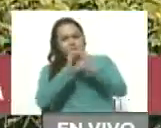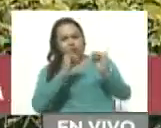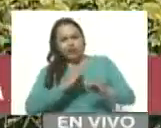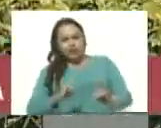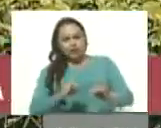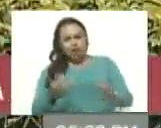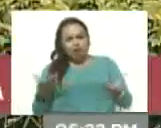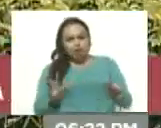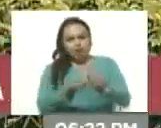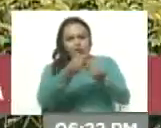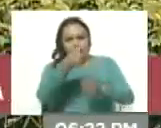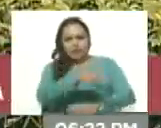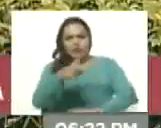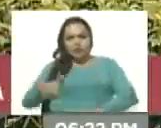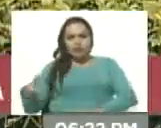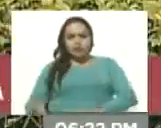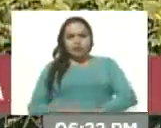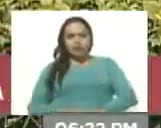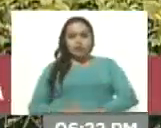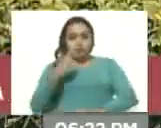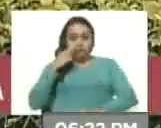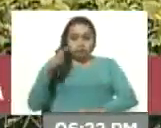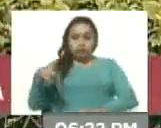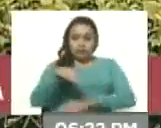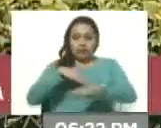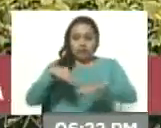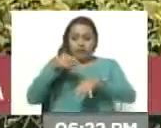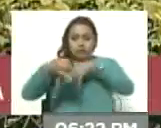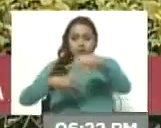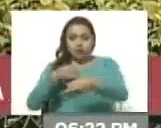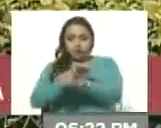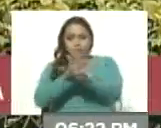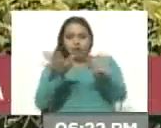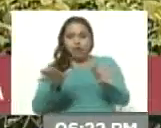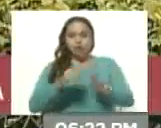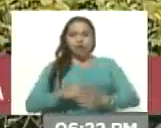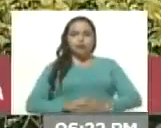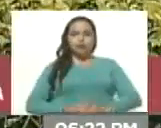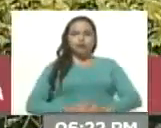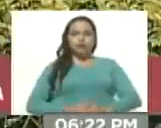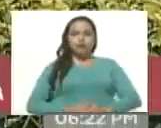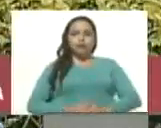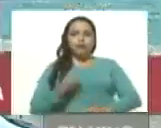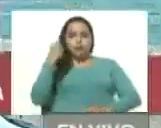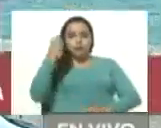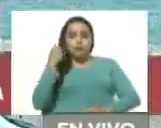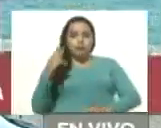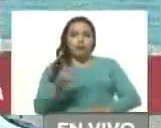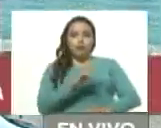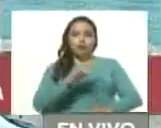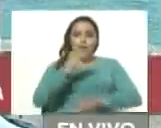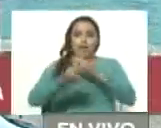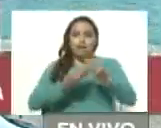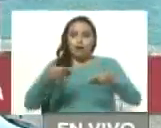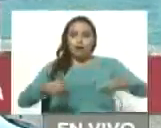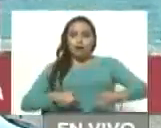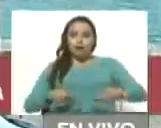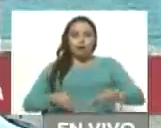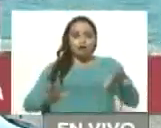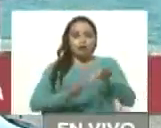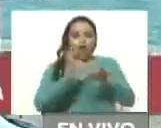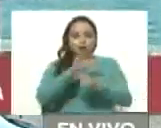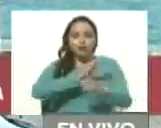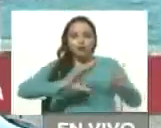no he visto el ministro que habló muy claro también no y creo que sí que venezuela está haciendo un gran esfuerzo desde el punto de vista cultural